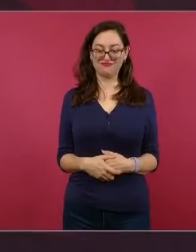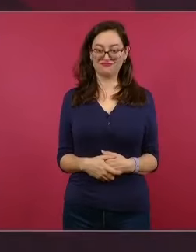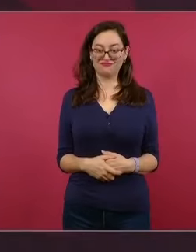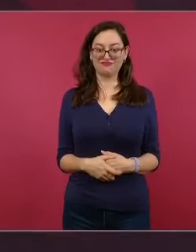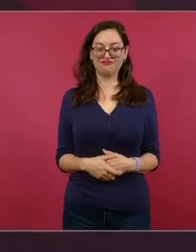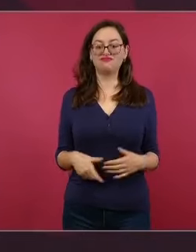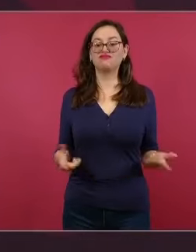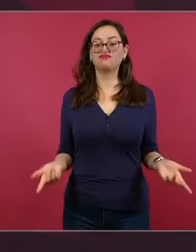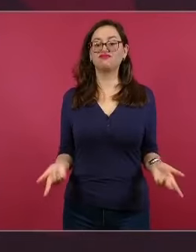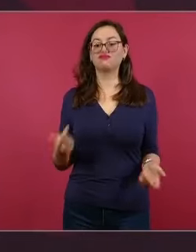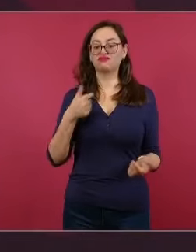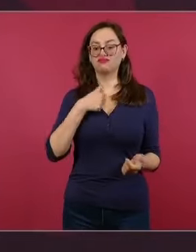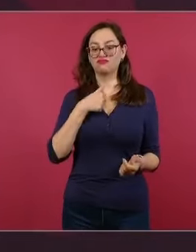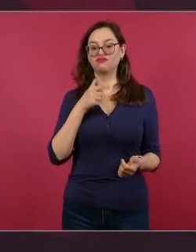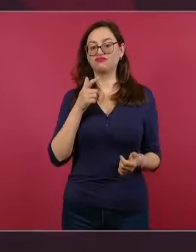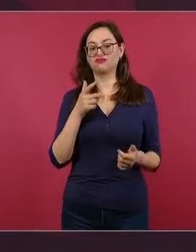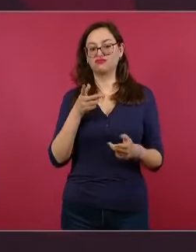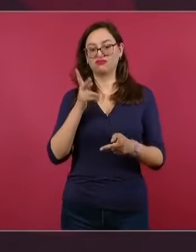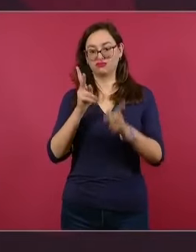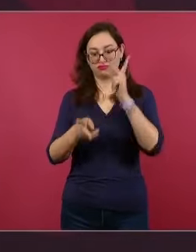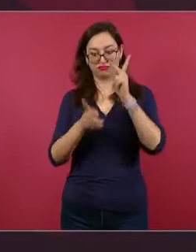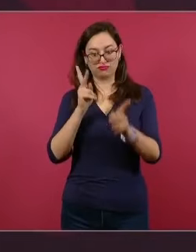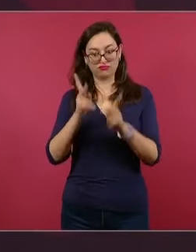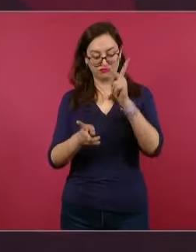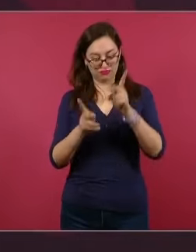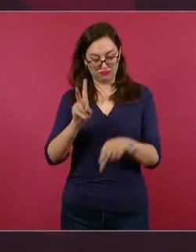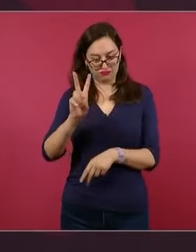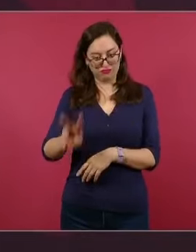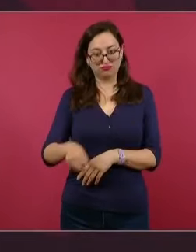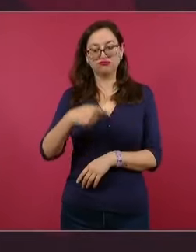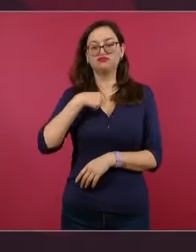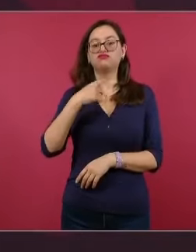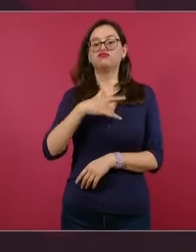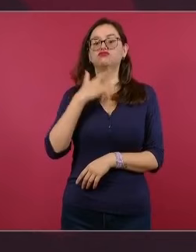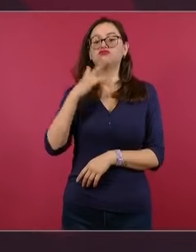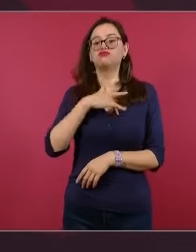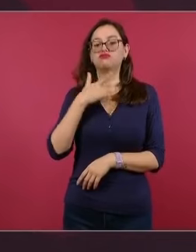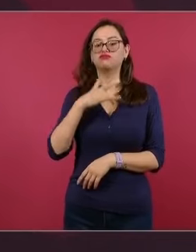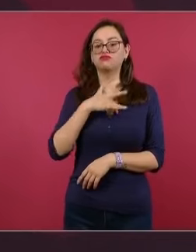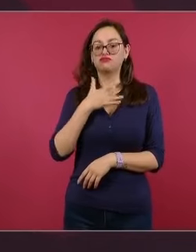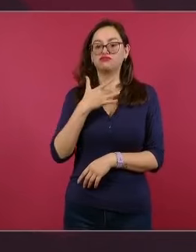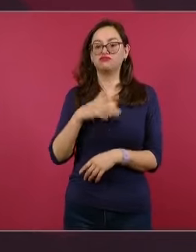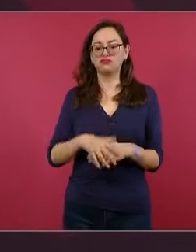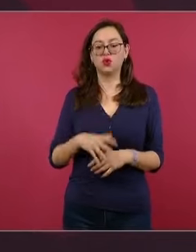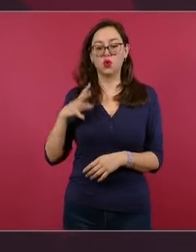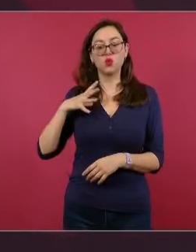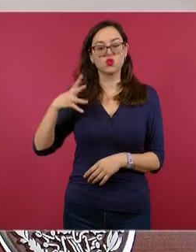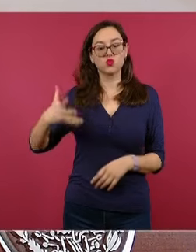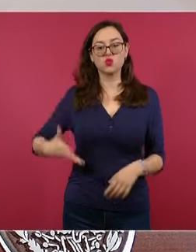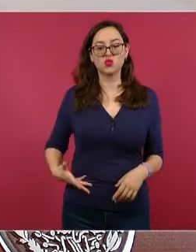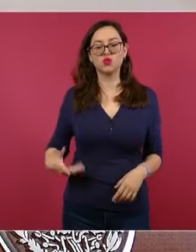creo que es un orgullo para ellos y también un orgullo para nosotros que somos